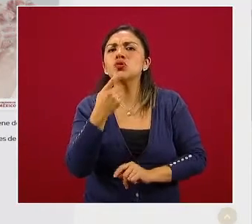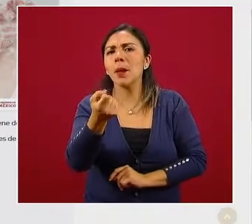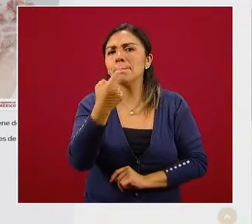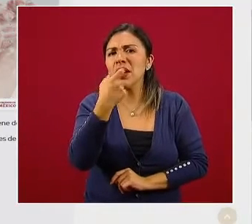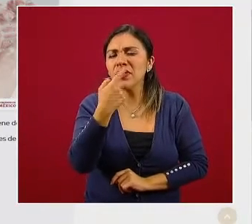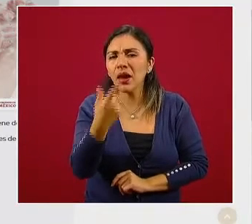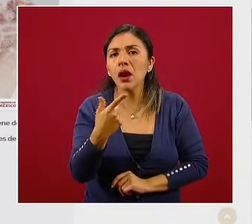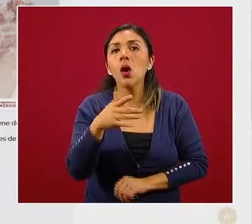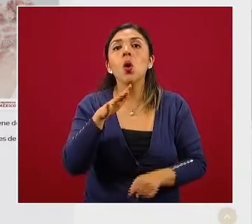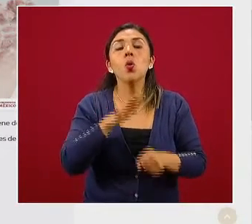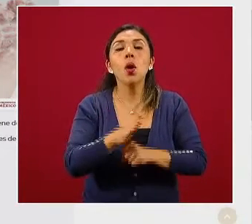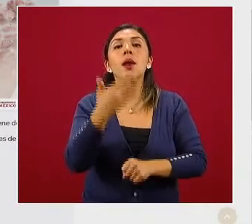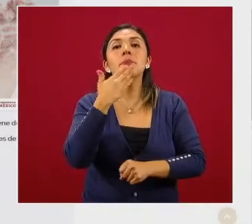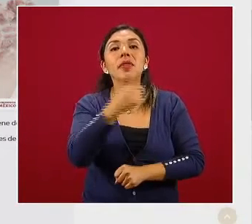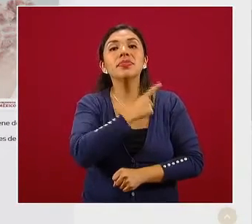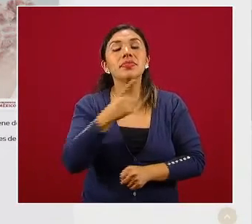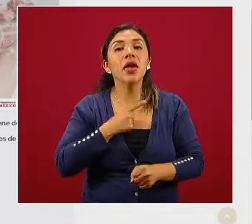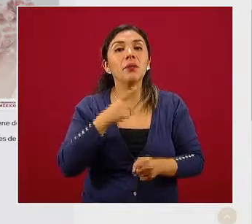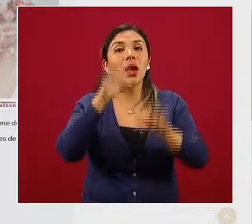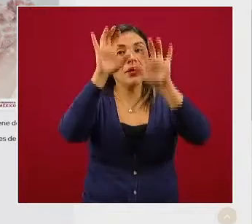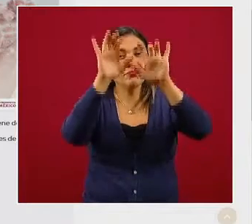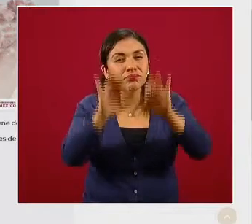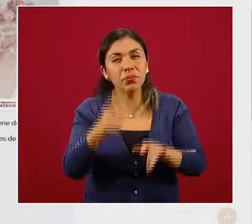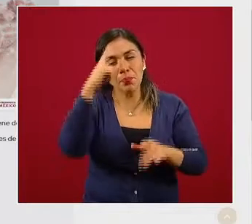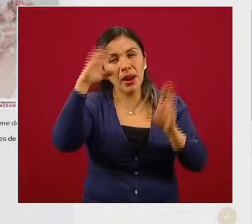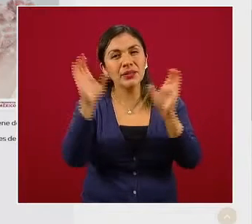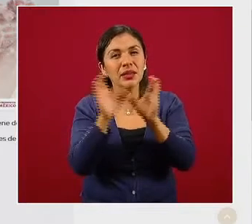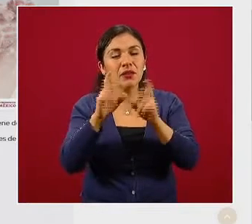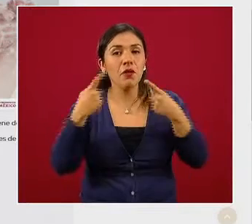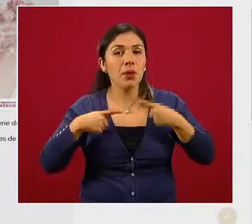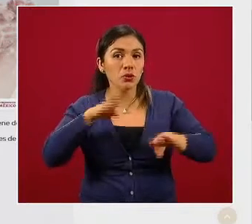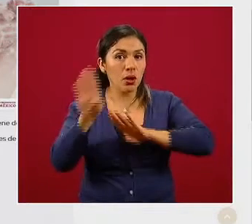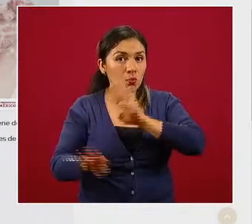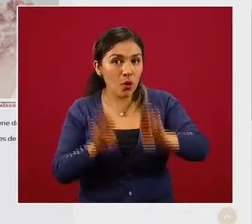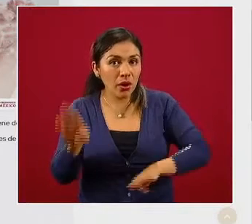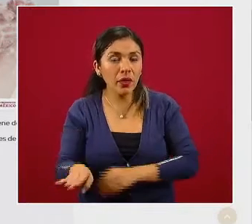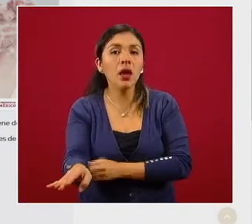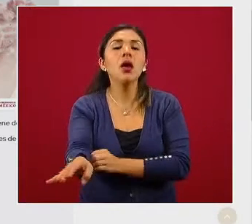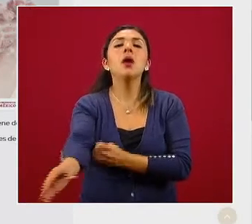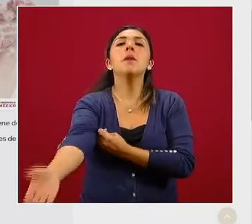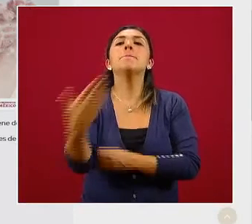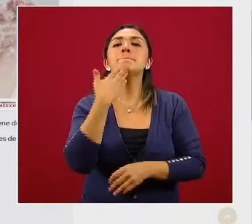está el correcto llenado de certificados de defunción, está la